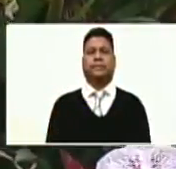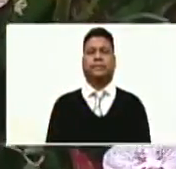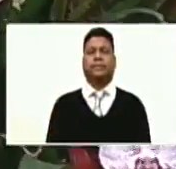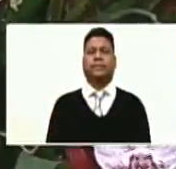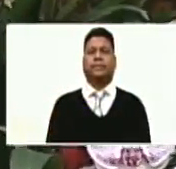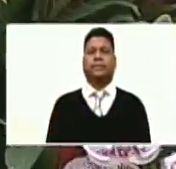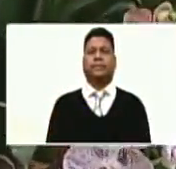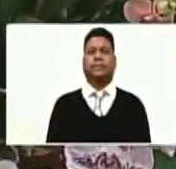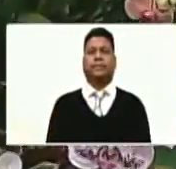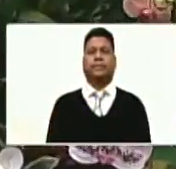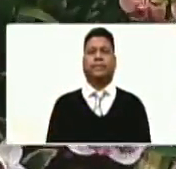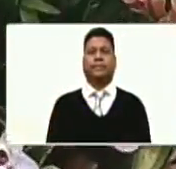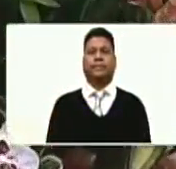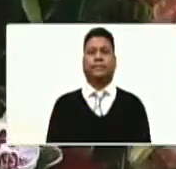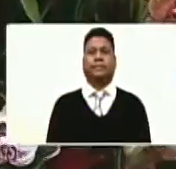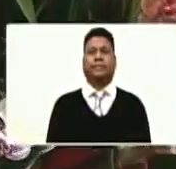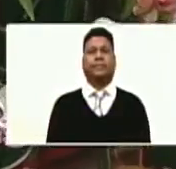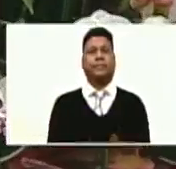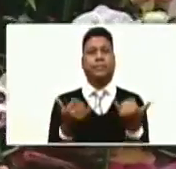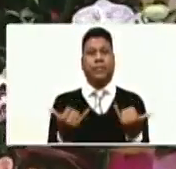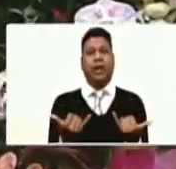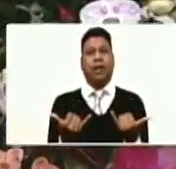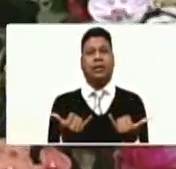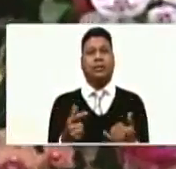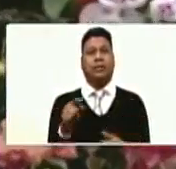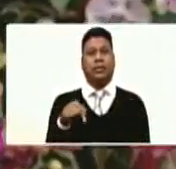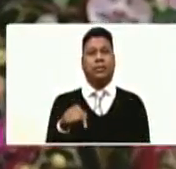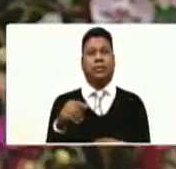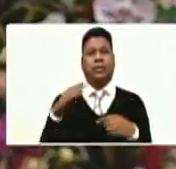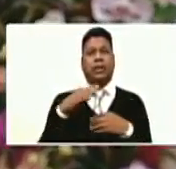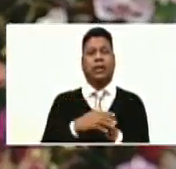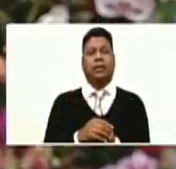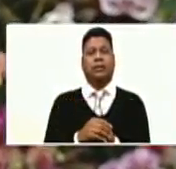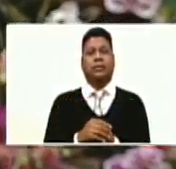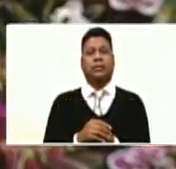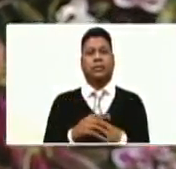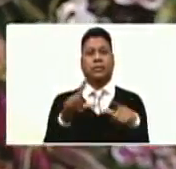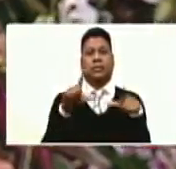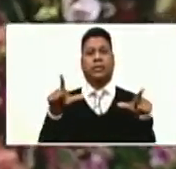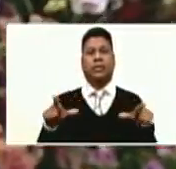Continuamos entonces acá en el cuartel de la montaña,